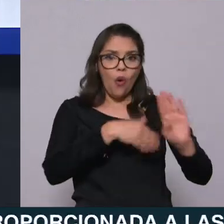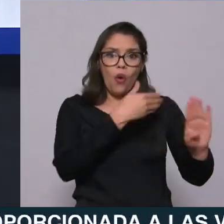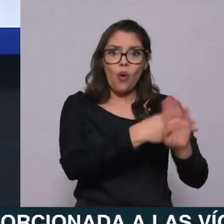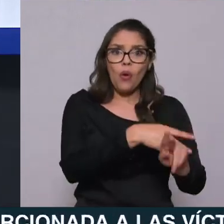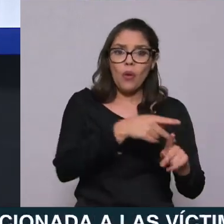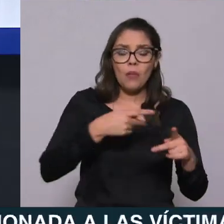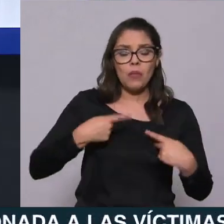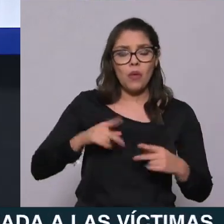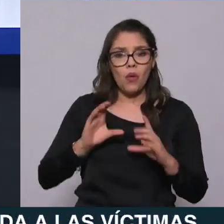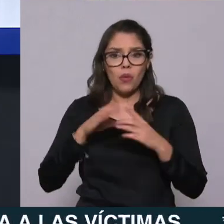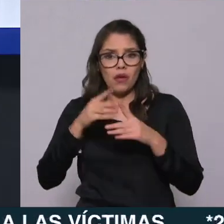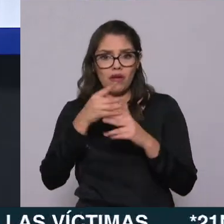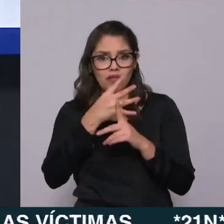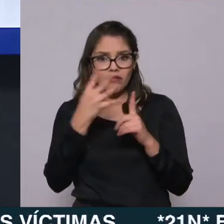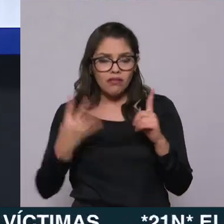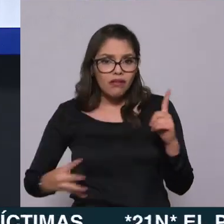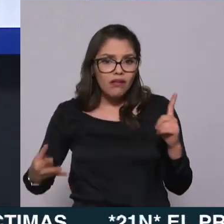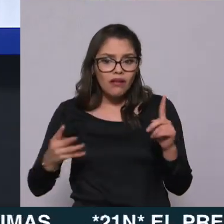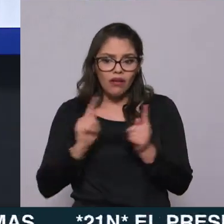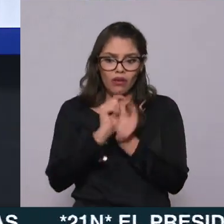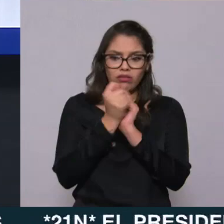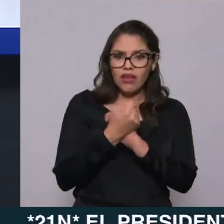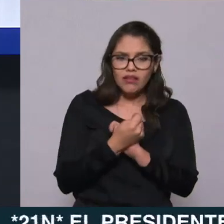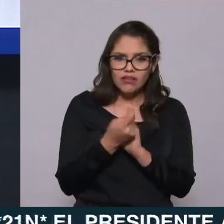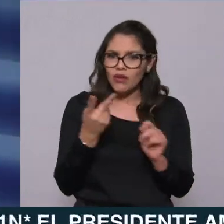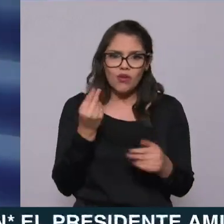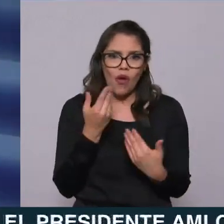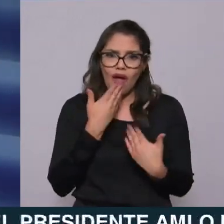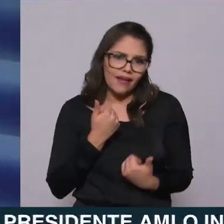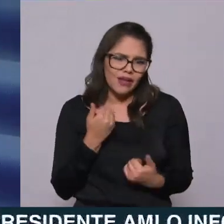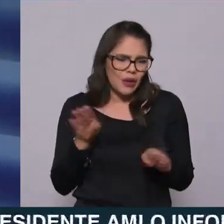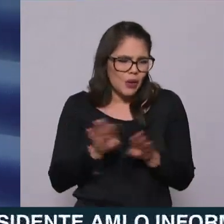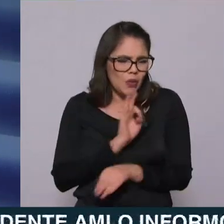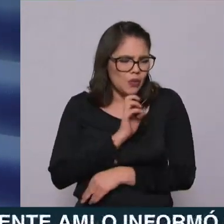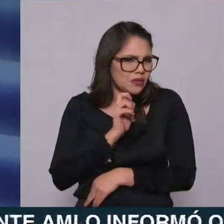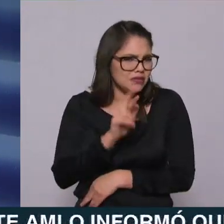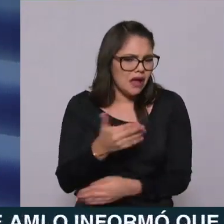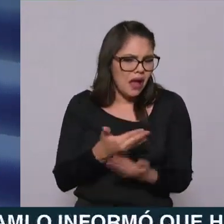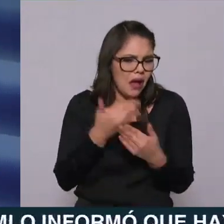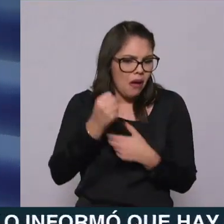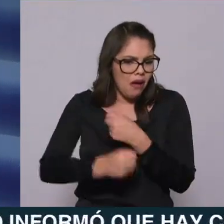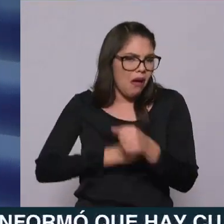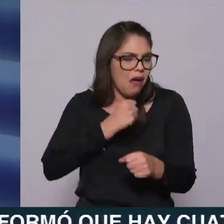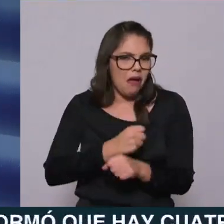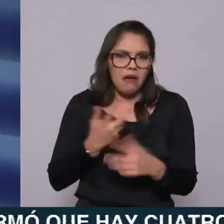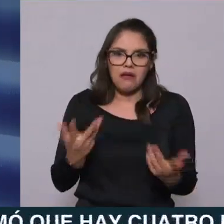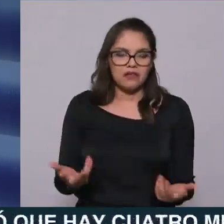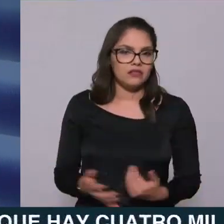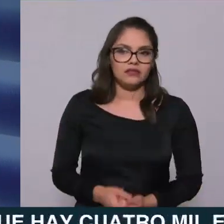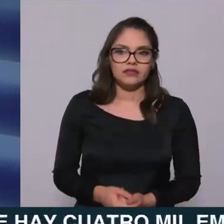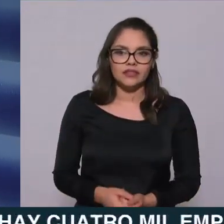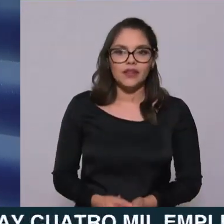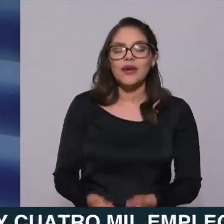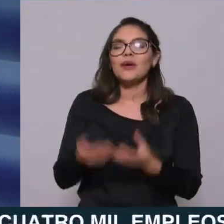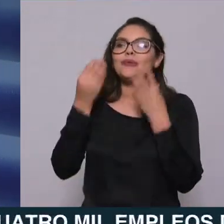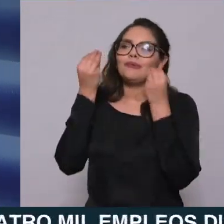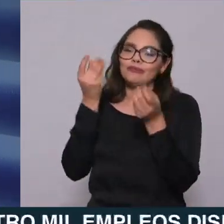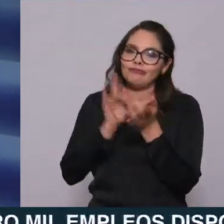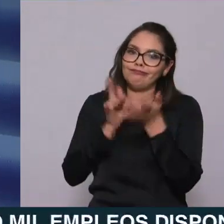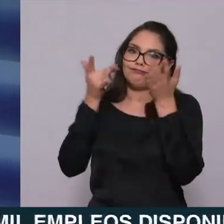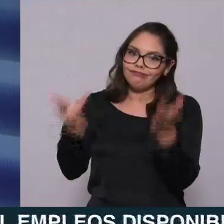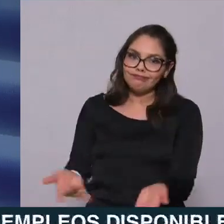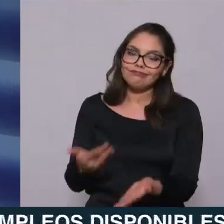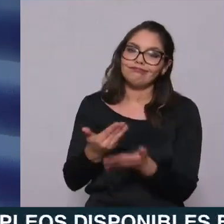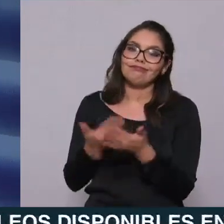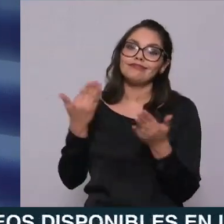comunidad trans. ¿Cómo puede estar pasando esto en el siglo XXI? Buenas noches, gracias por dar oportunidad de este foro para hablar